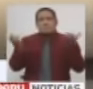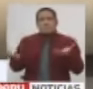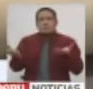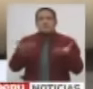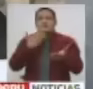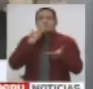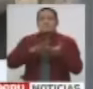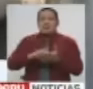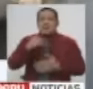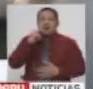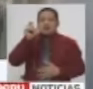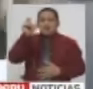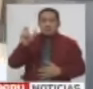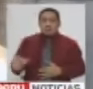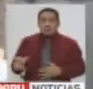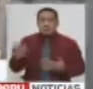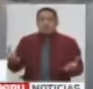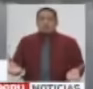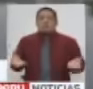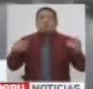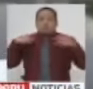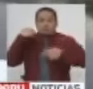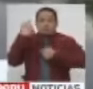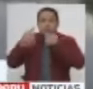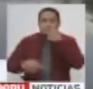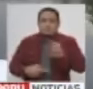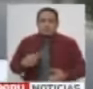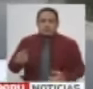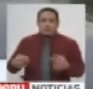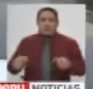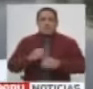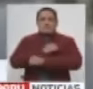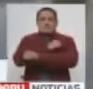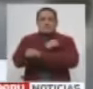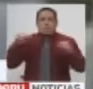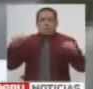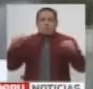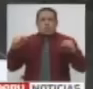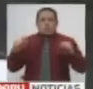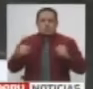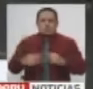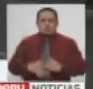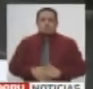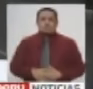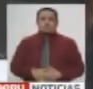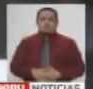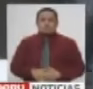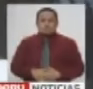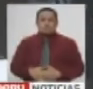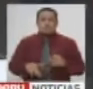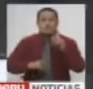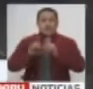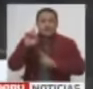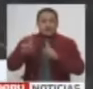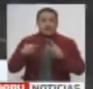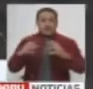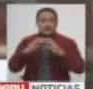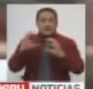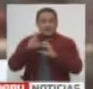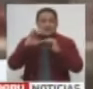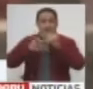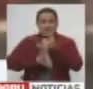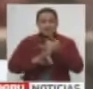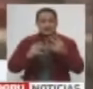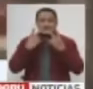mala manipulación por parte de los técnicos habría sido el motivo de la fuerte explosión. Debido a ello, algunos de los balones cayeron